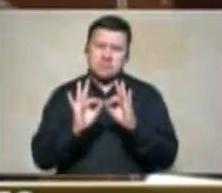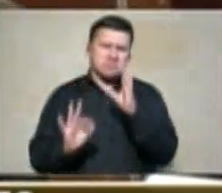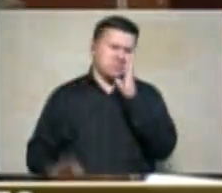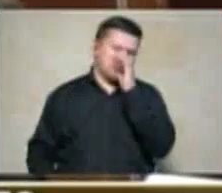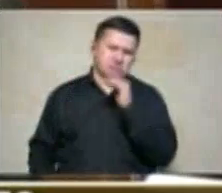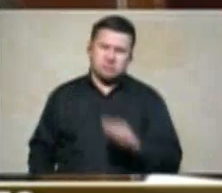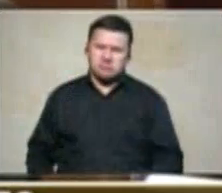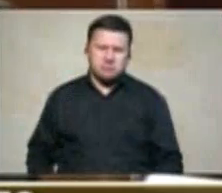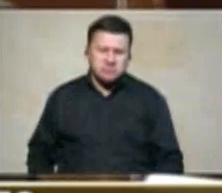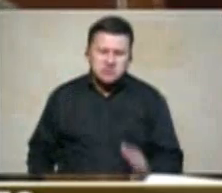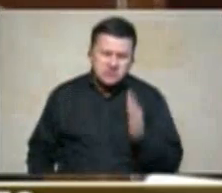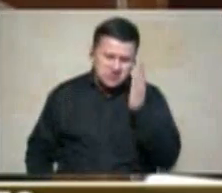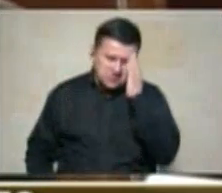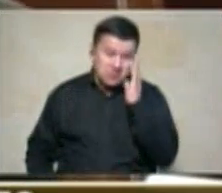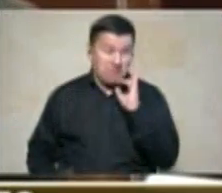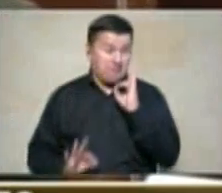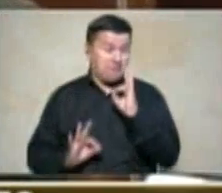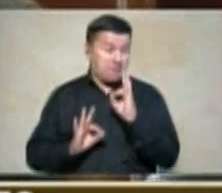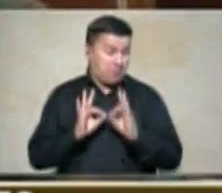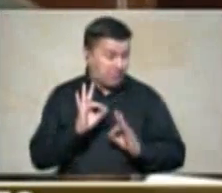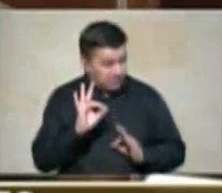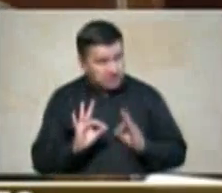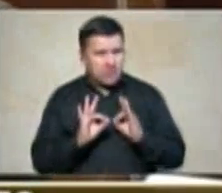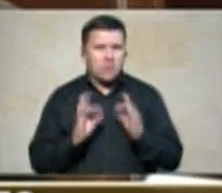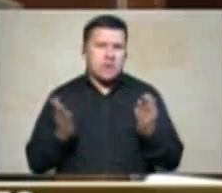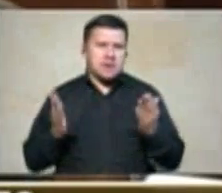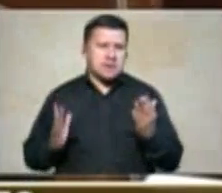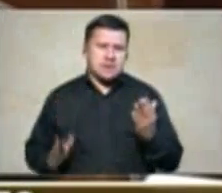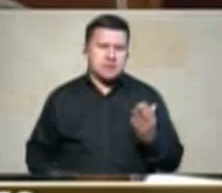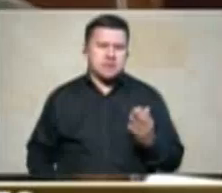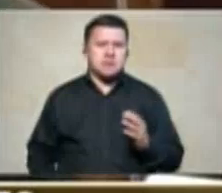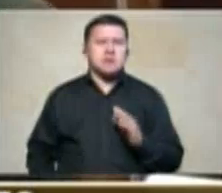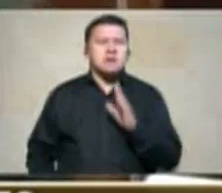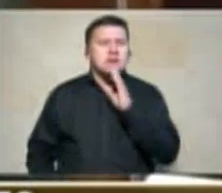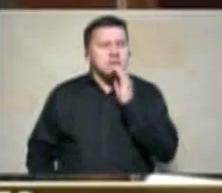Es el ideal, pero no lo vamos a lograr.